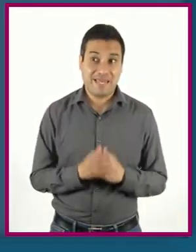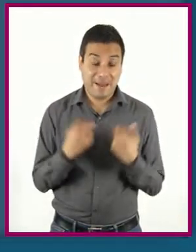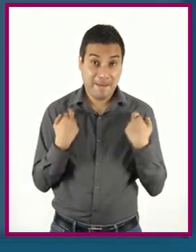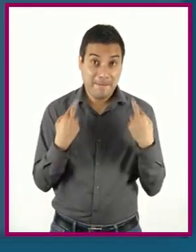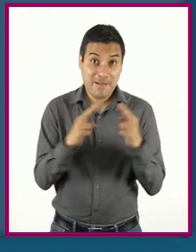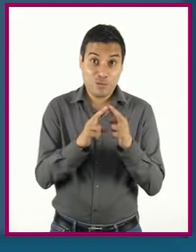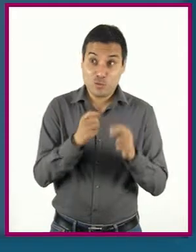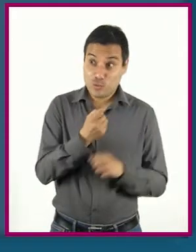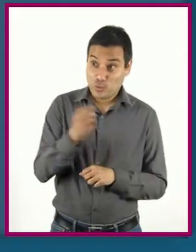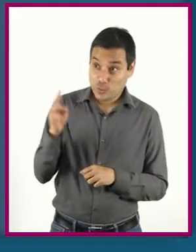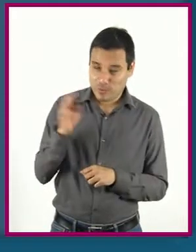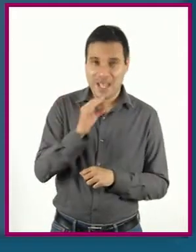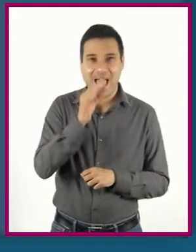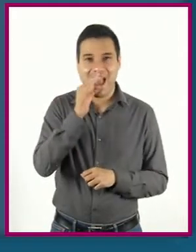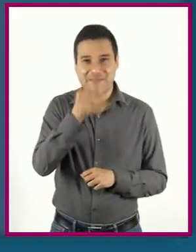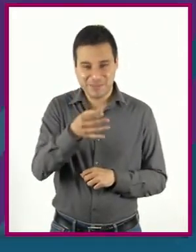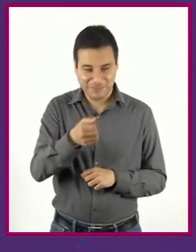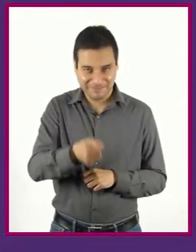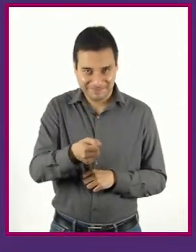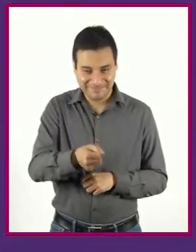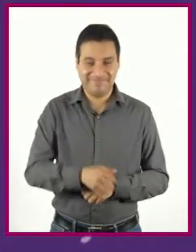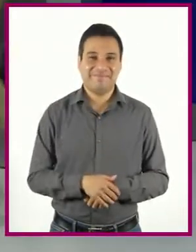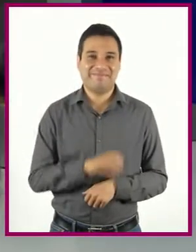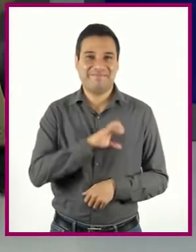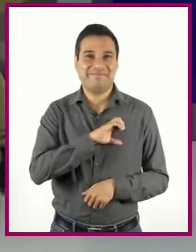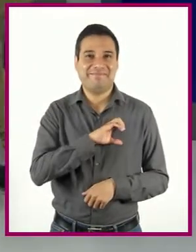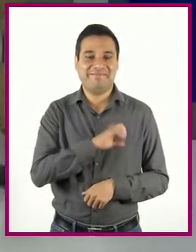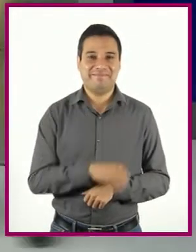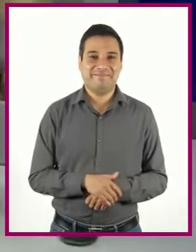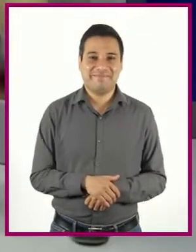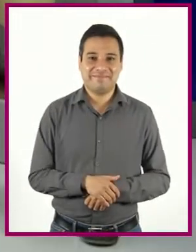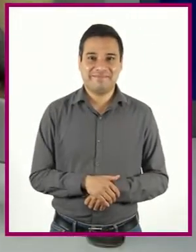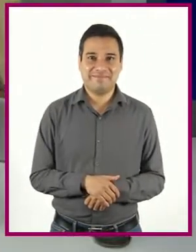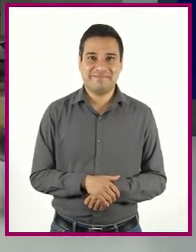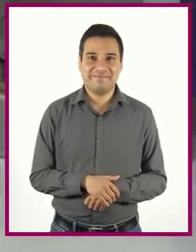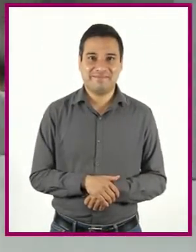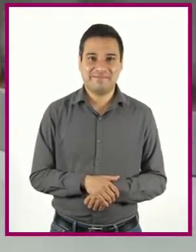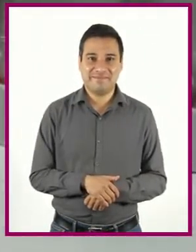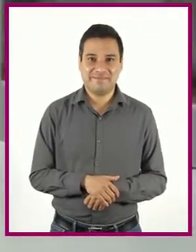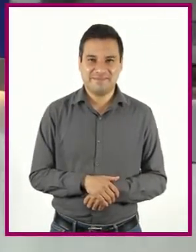Química, les saludo con gran entusiasmo. ¡Pues ni tanto!